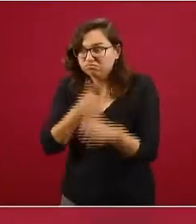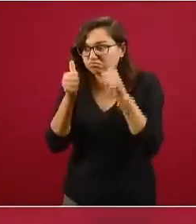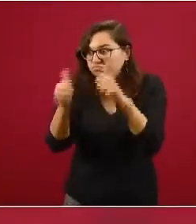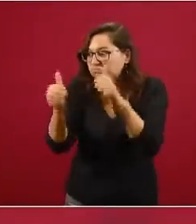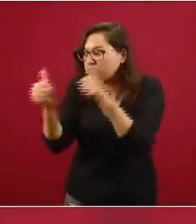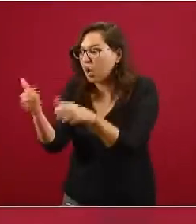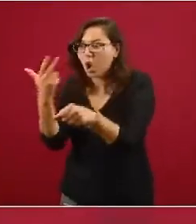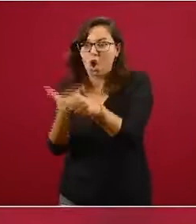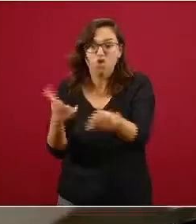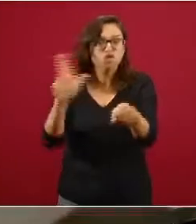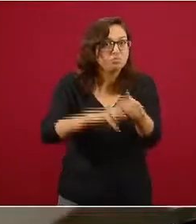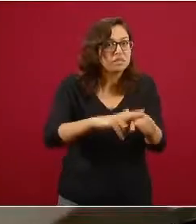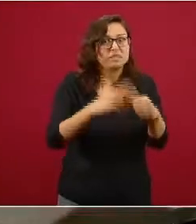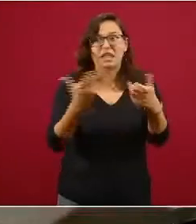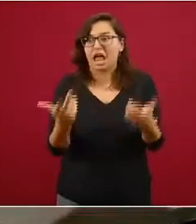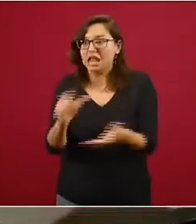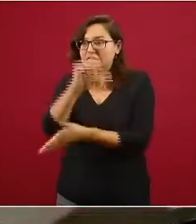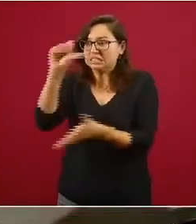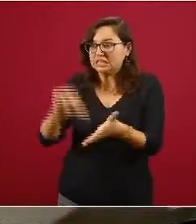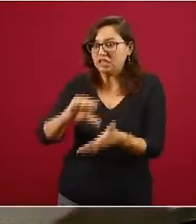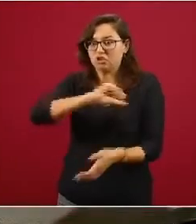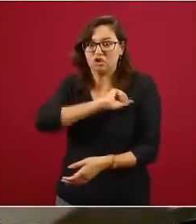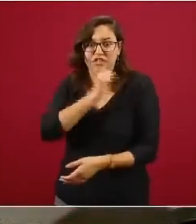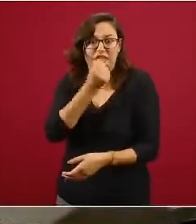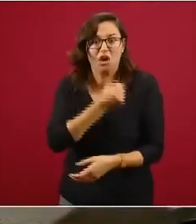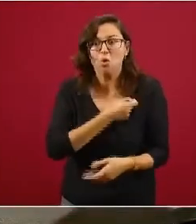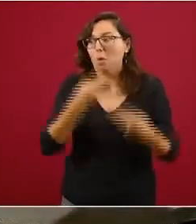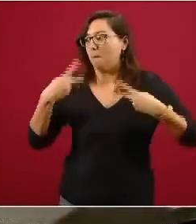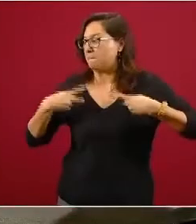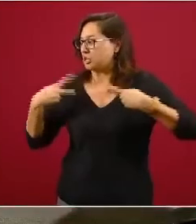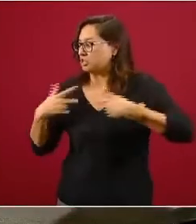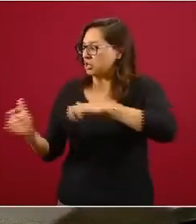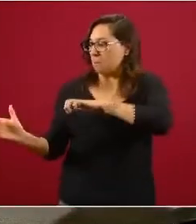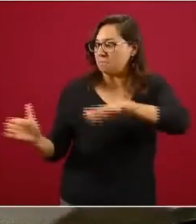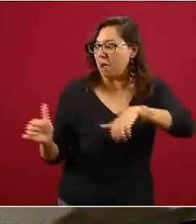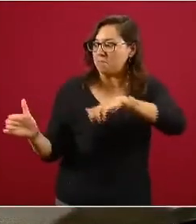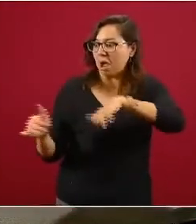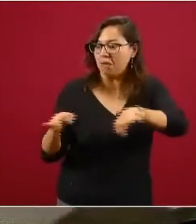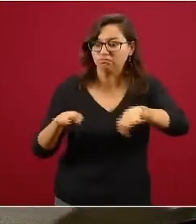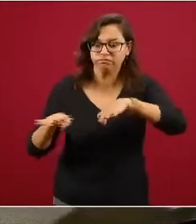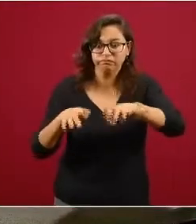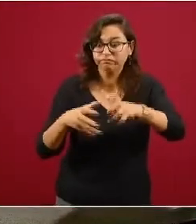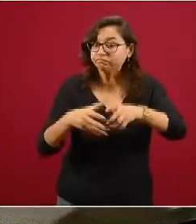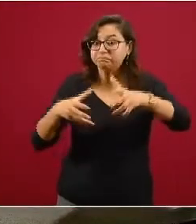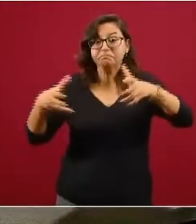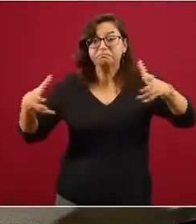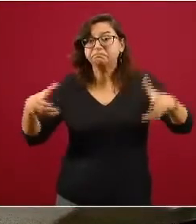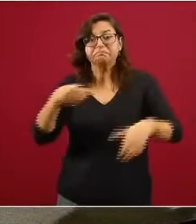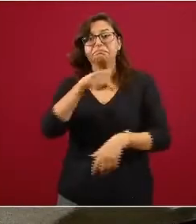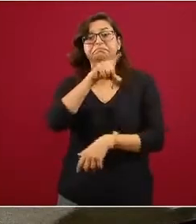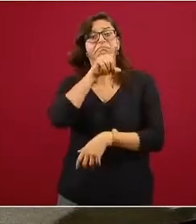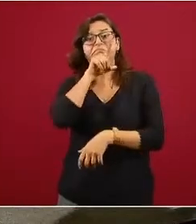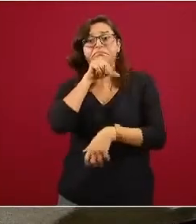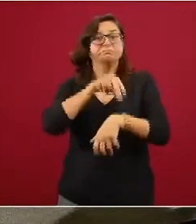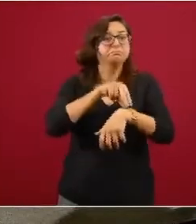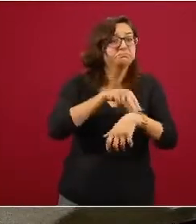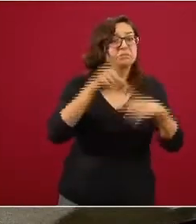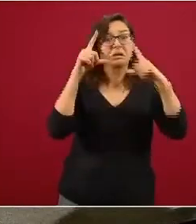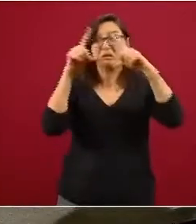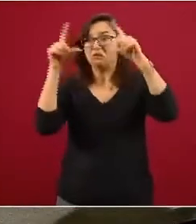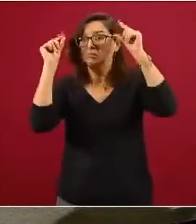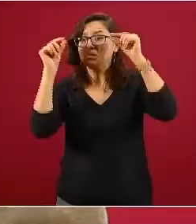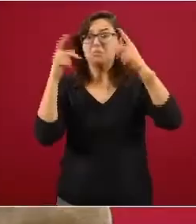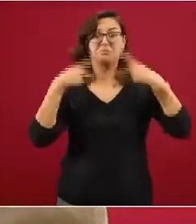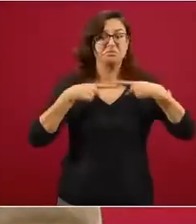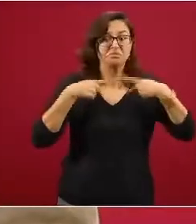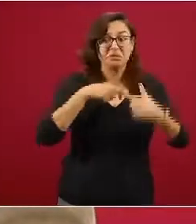los centros de salud, el reclutamiento y la formación de personas profesionales de la salud, médicas, enfermeros,